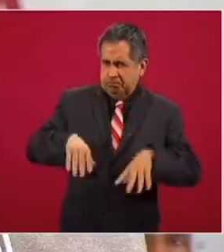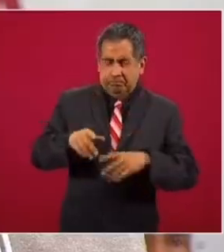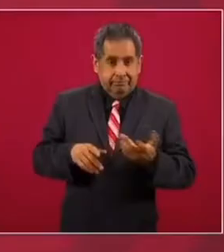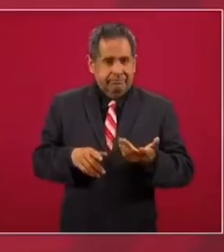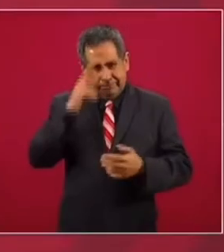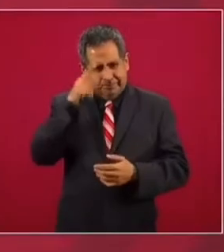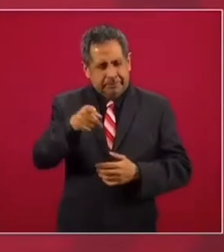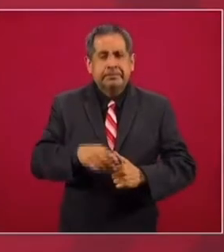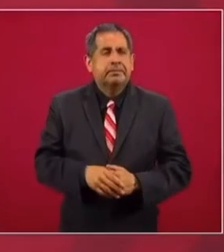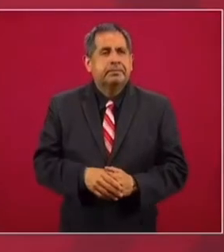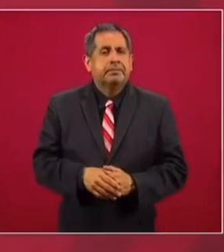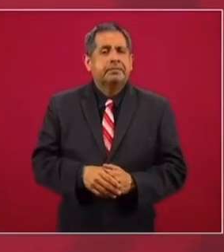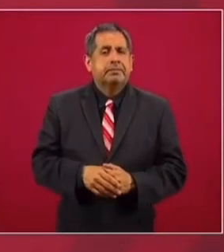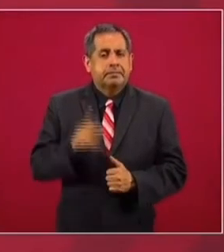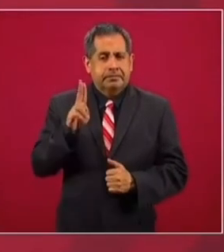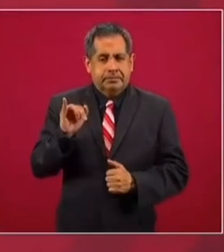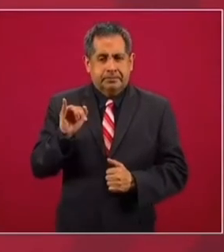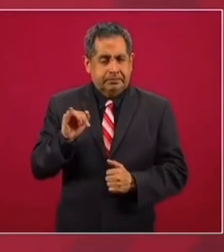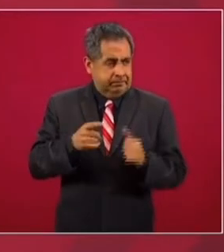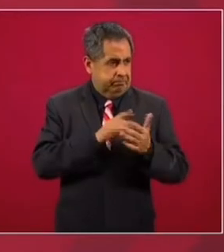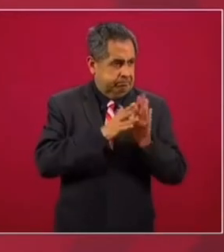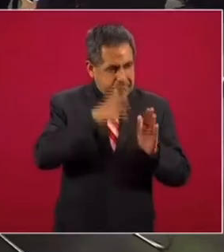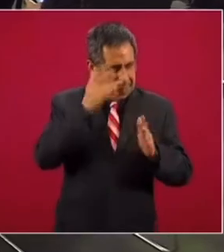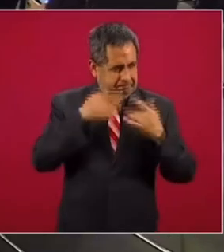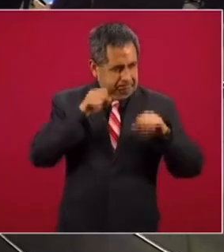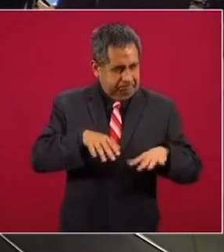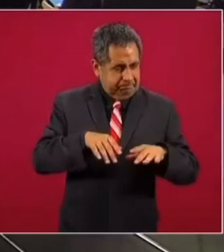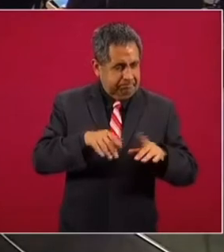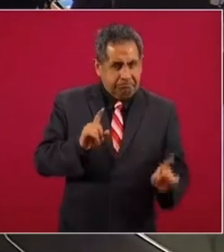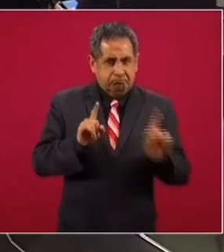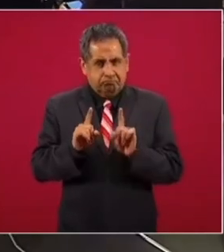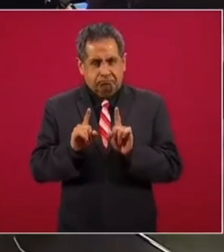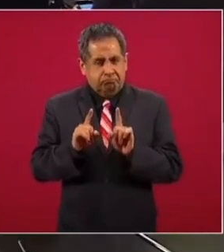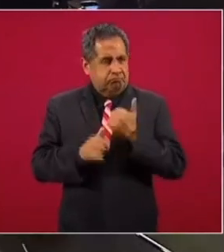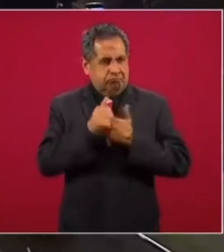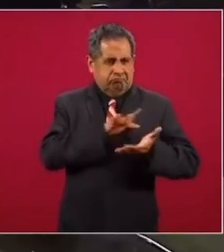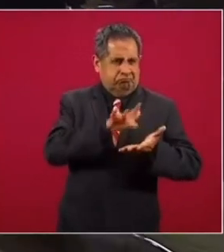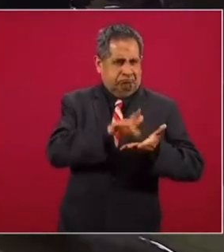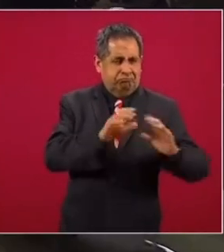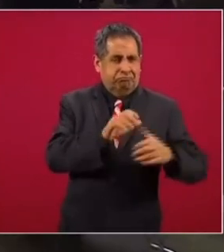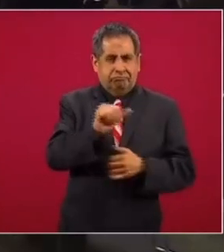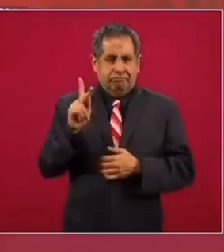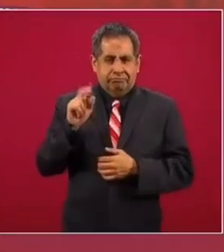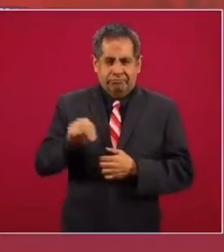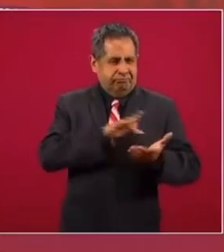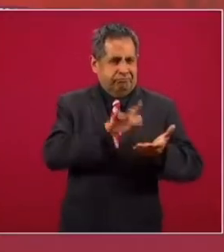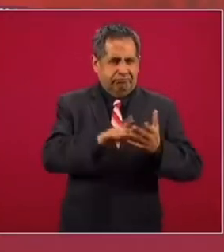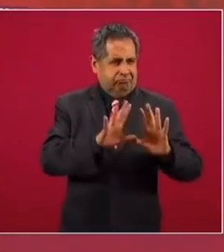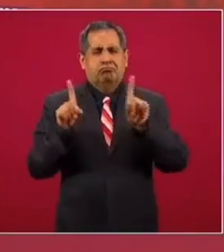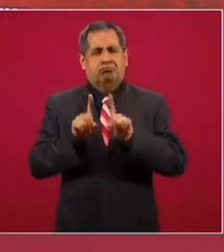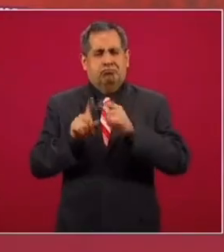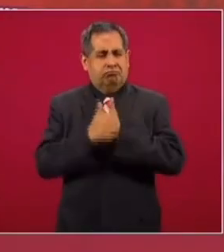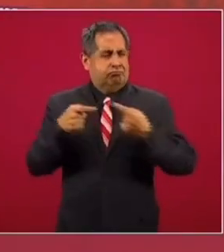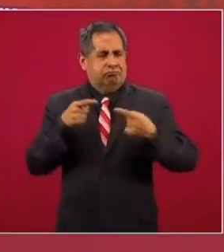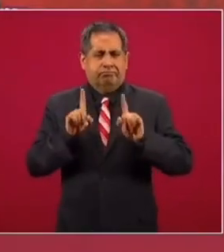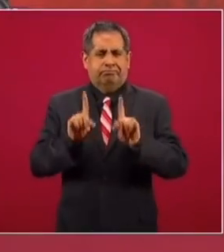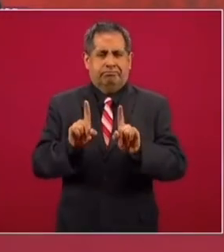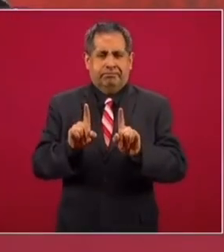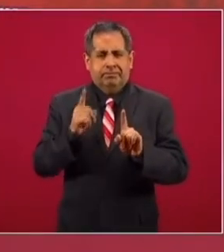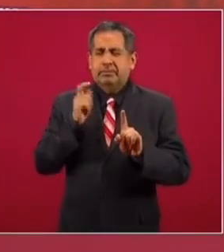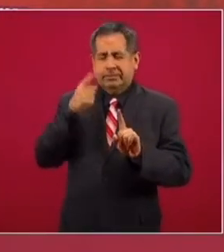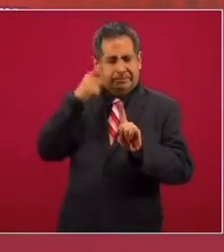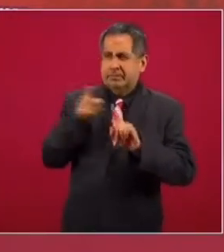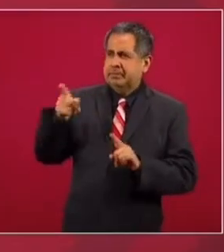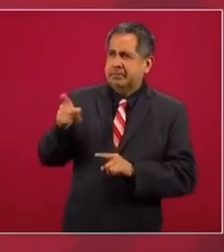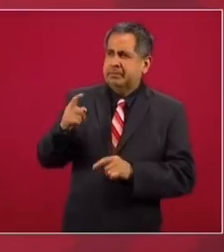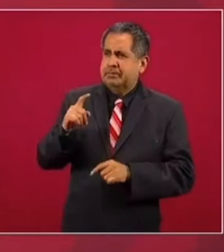de el PRI para que todos apoyaran al candidato del PAN, hacer un frente. El propósito era que nosotros no